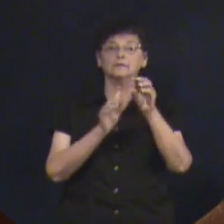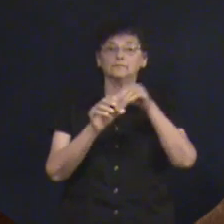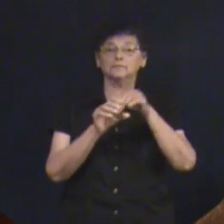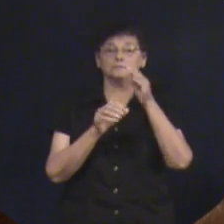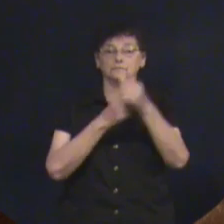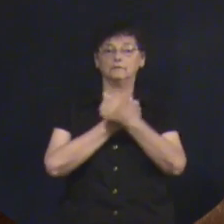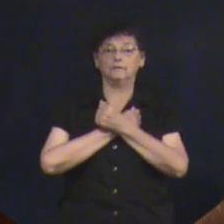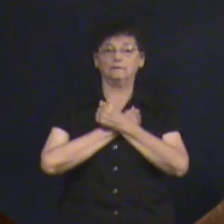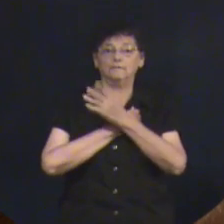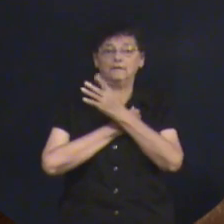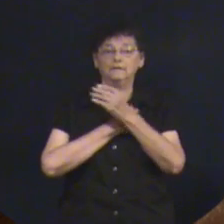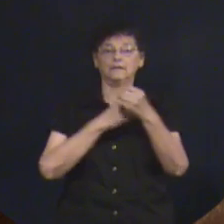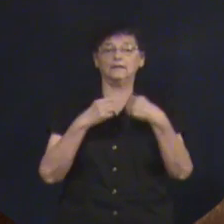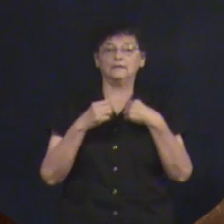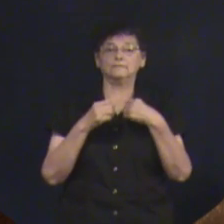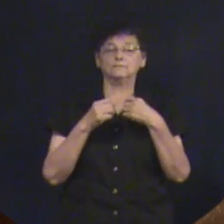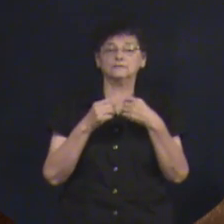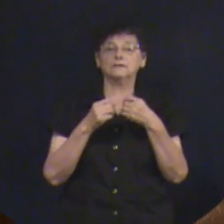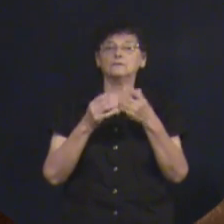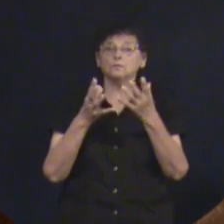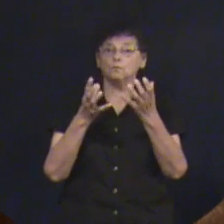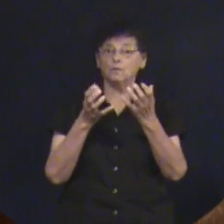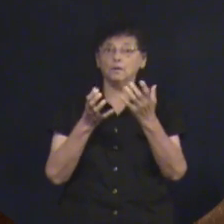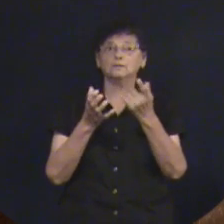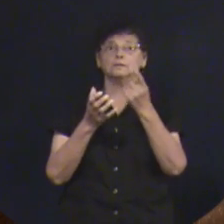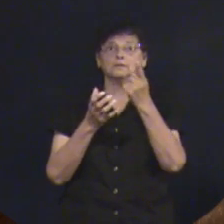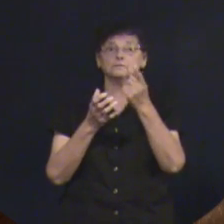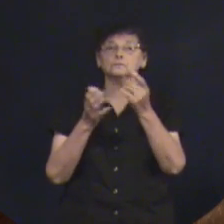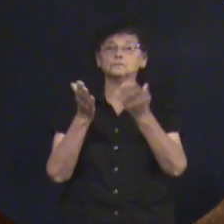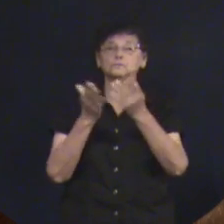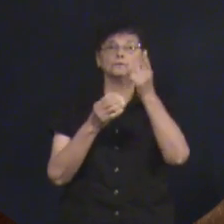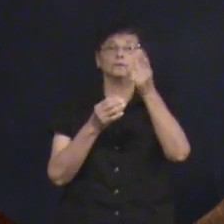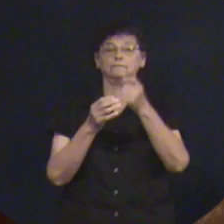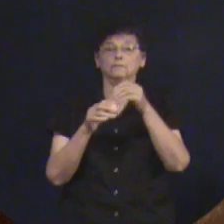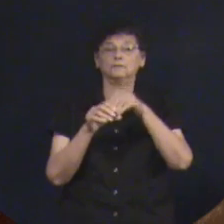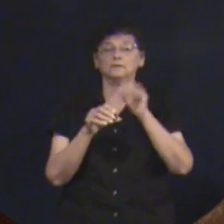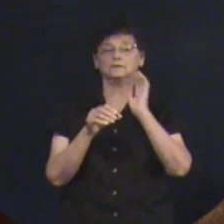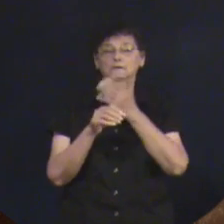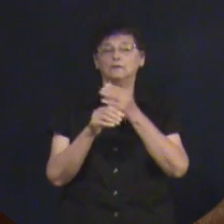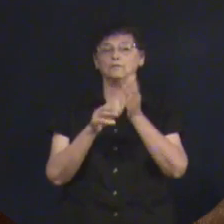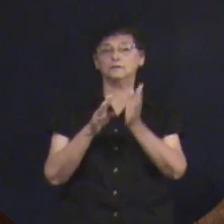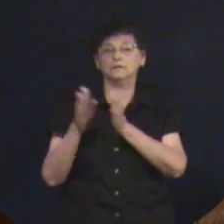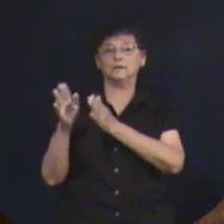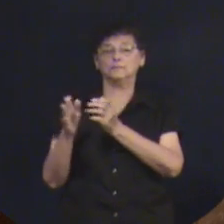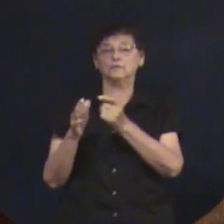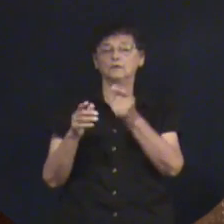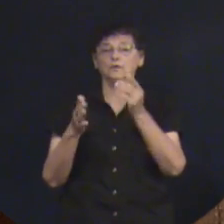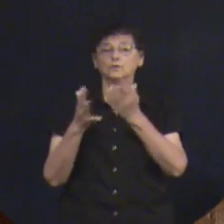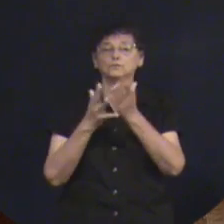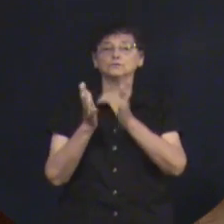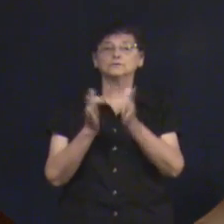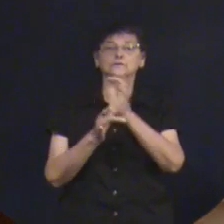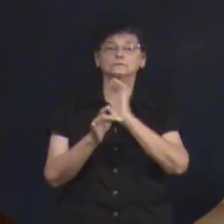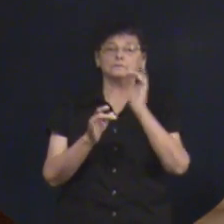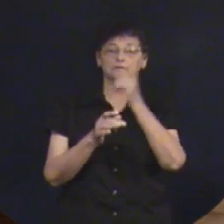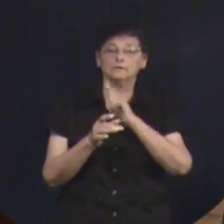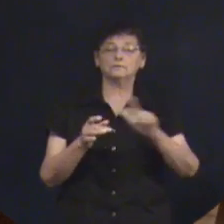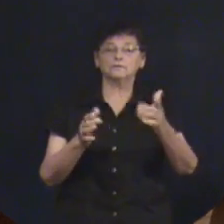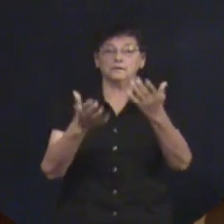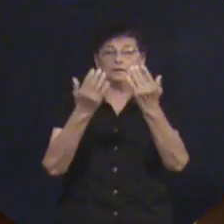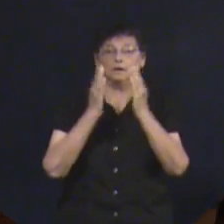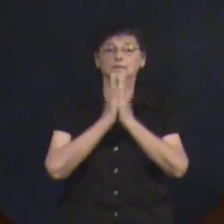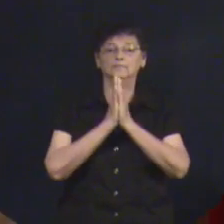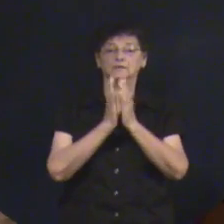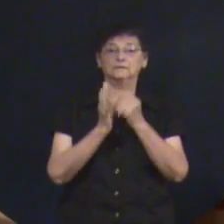amor y nos impulse a servirte en nuestros prójimos. Por Jesucristo nuestro